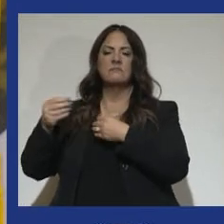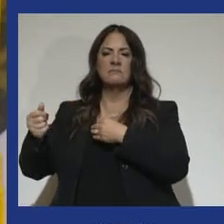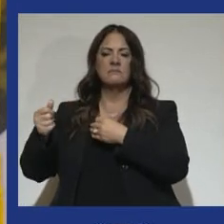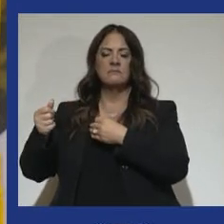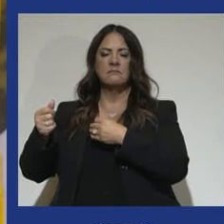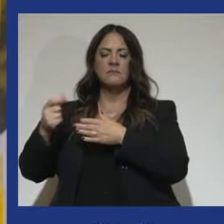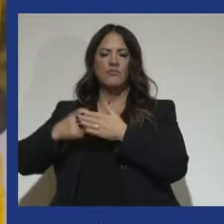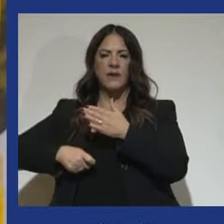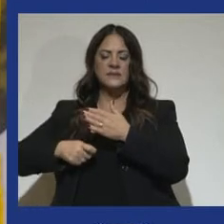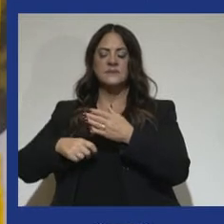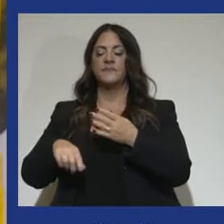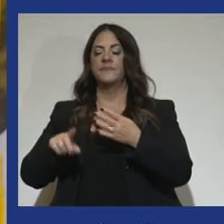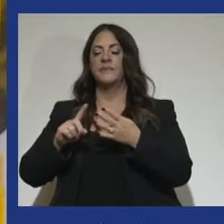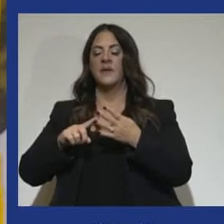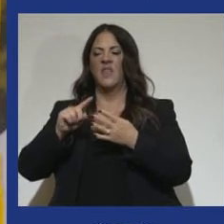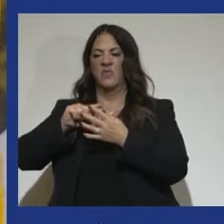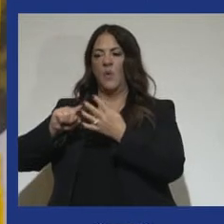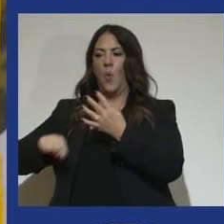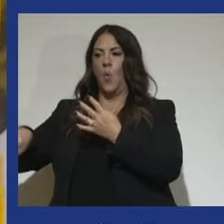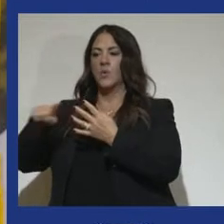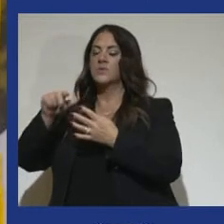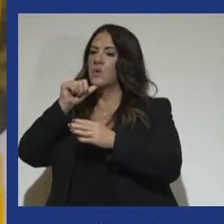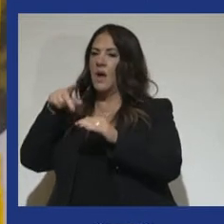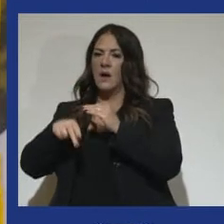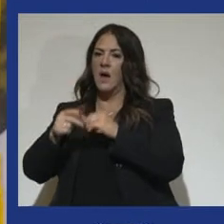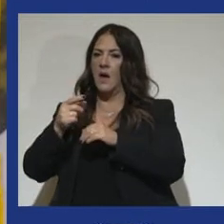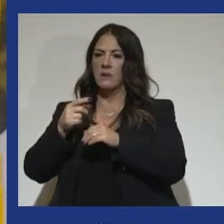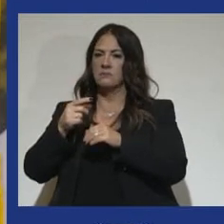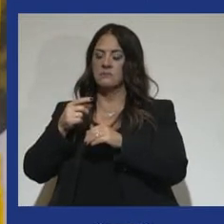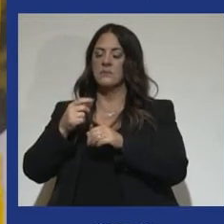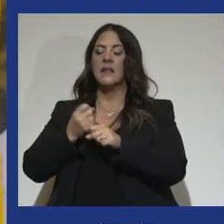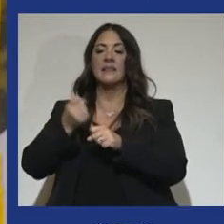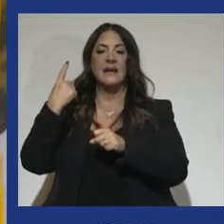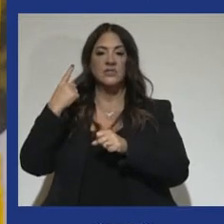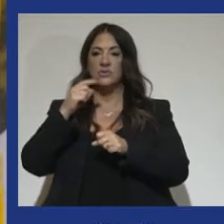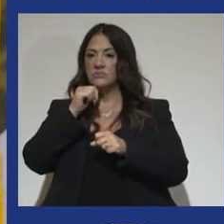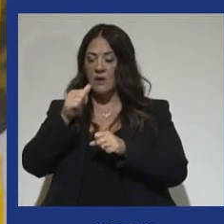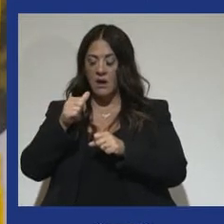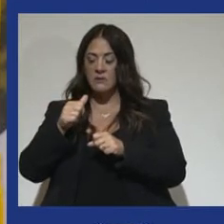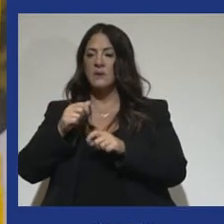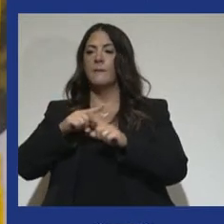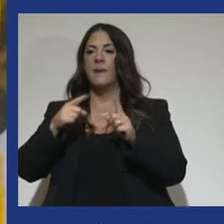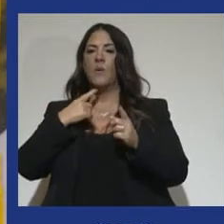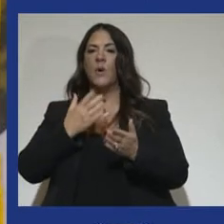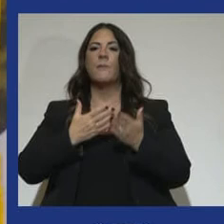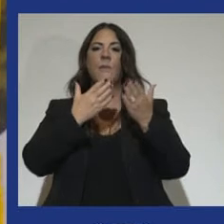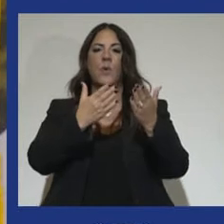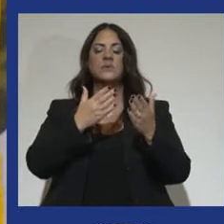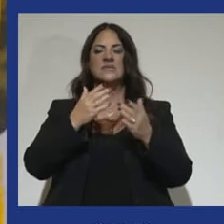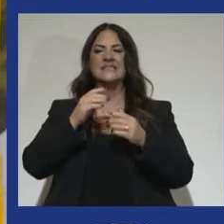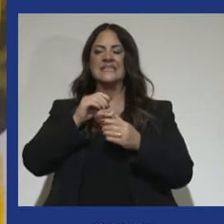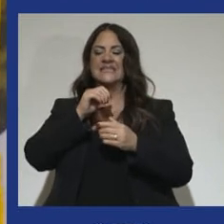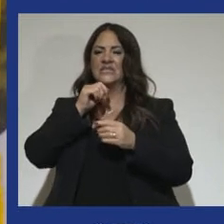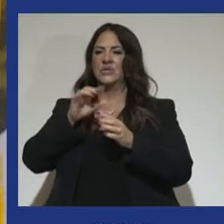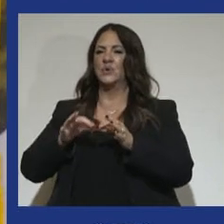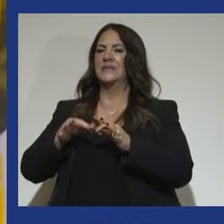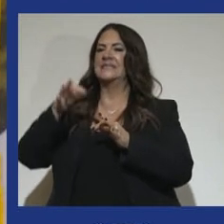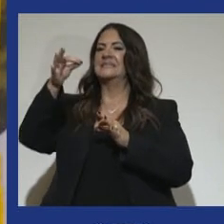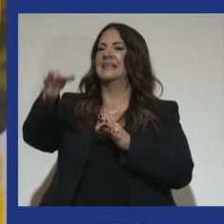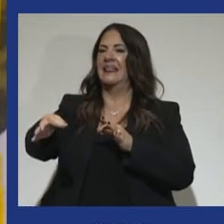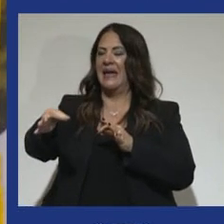de proveedores así que estos programas no fueron recordados no fueron recordados el año pasado y ahora estamos promoviendo